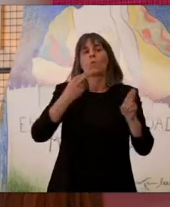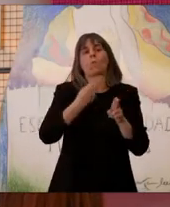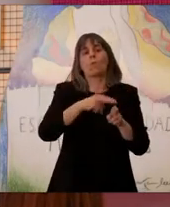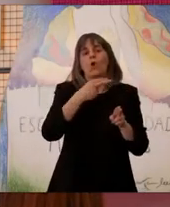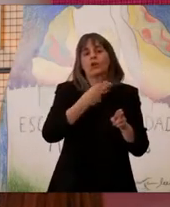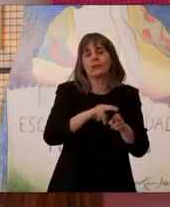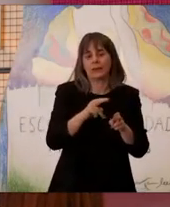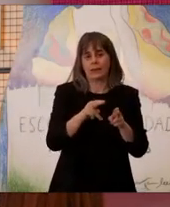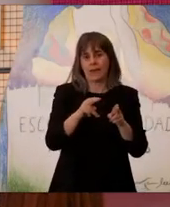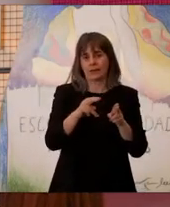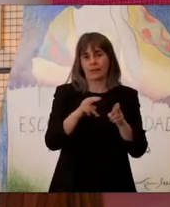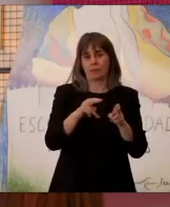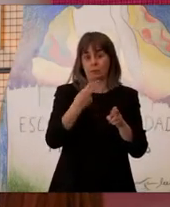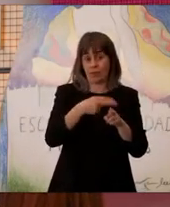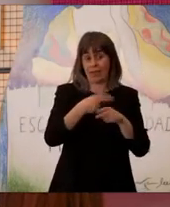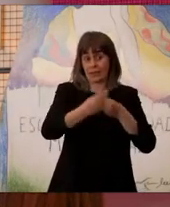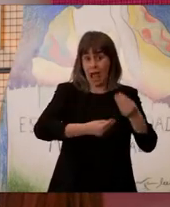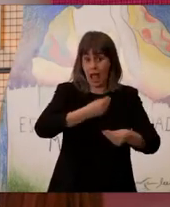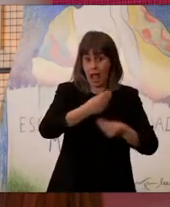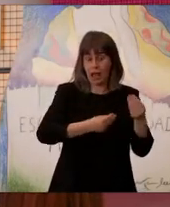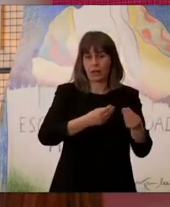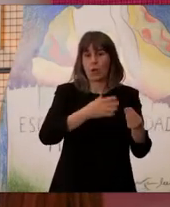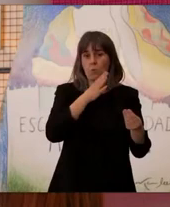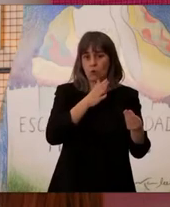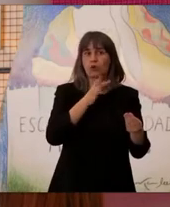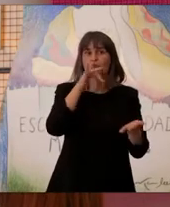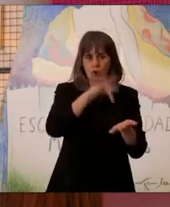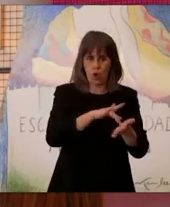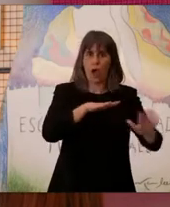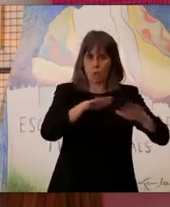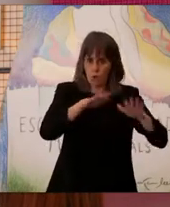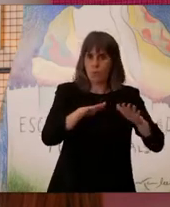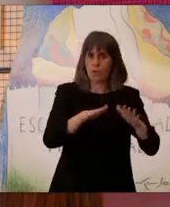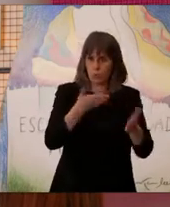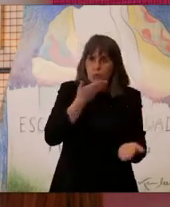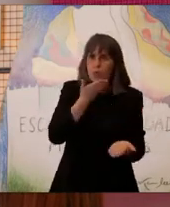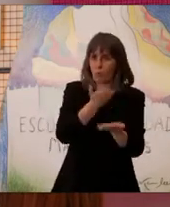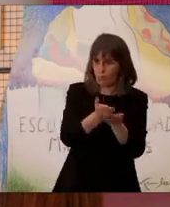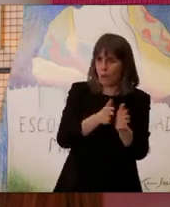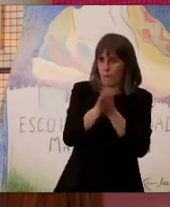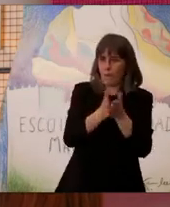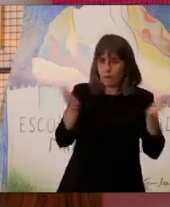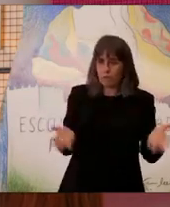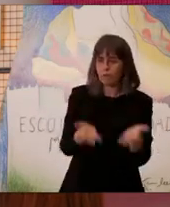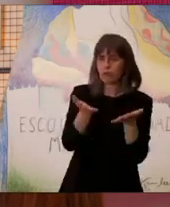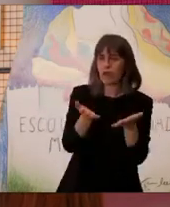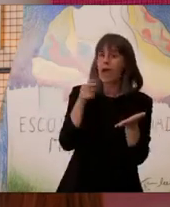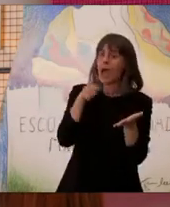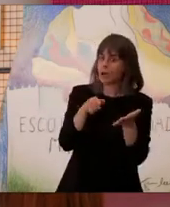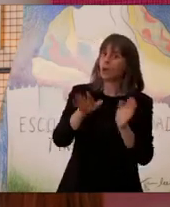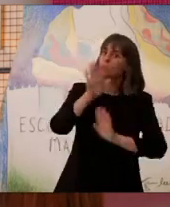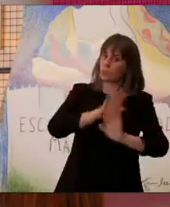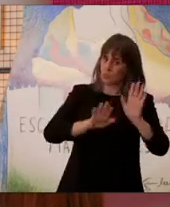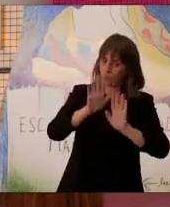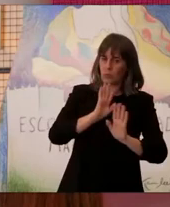que se hacen por qué ha habido un movimiento que las impulsa es todavía mucho más complicado